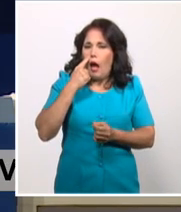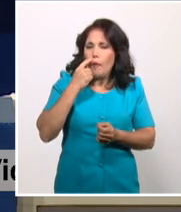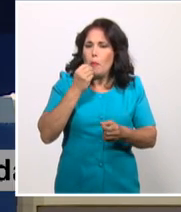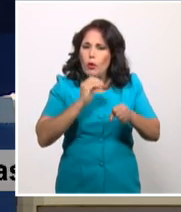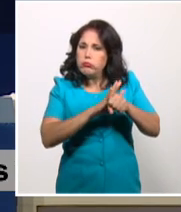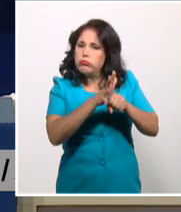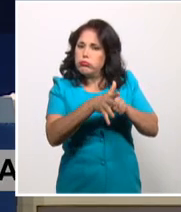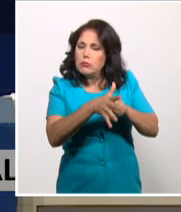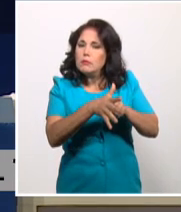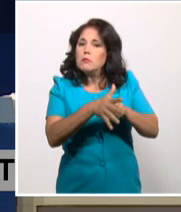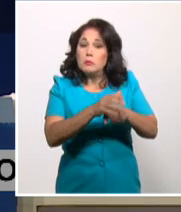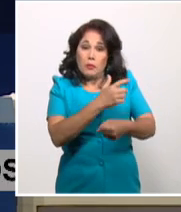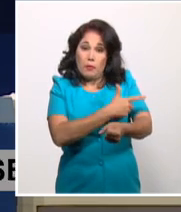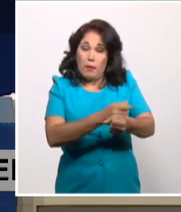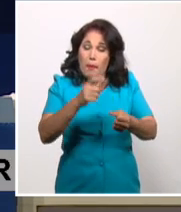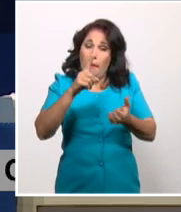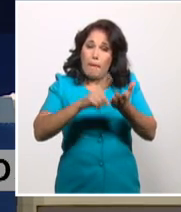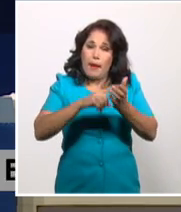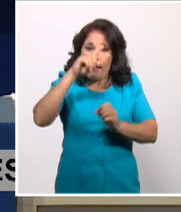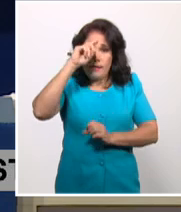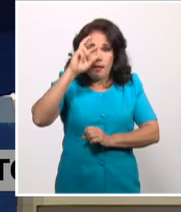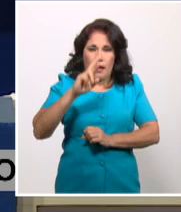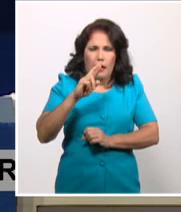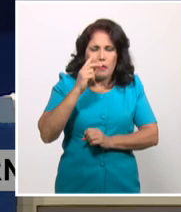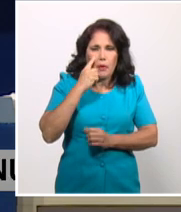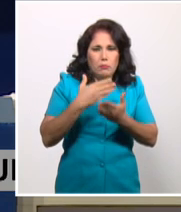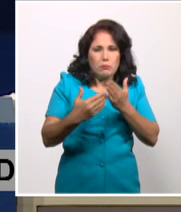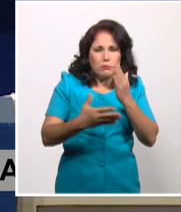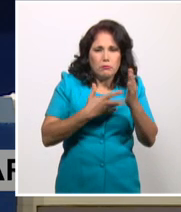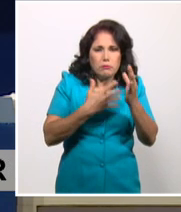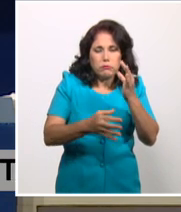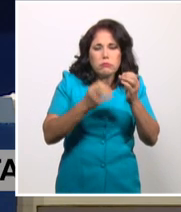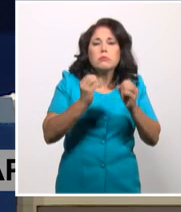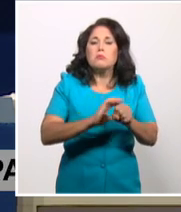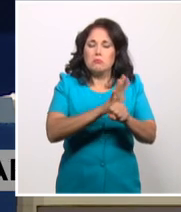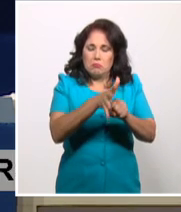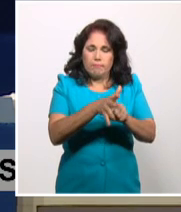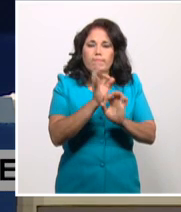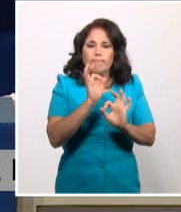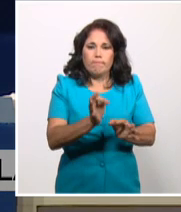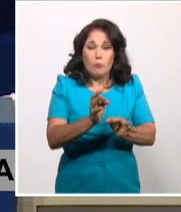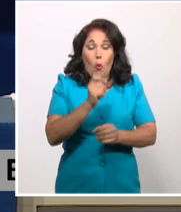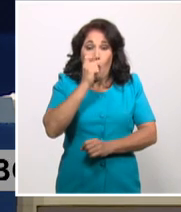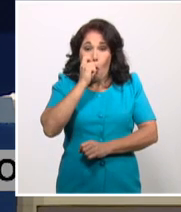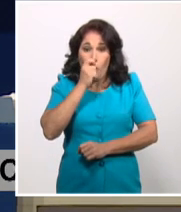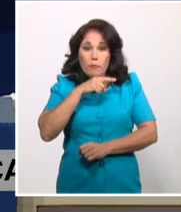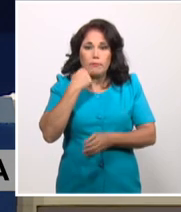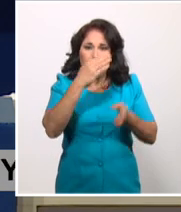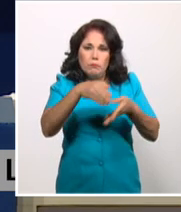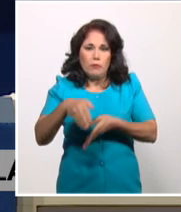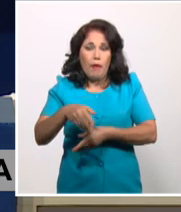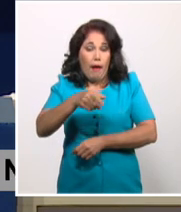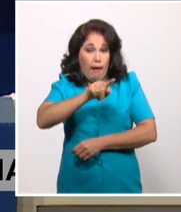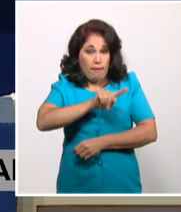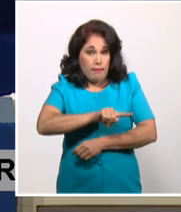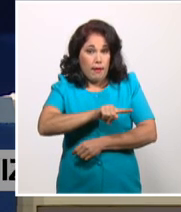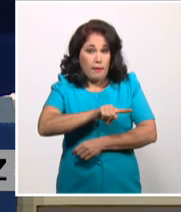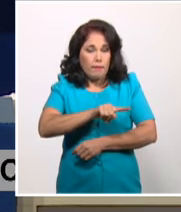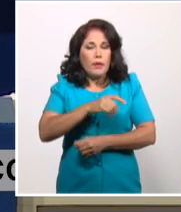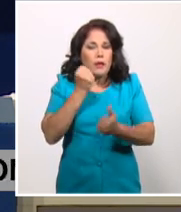la prueba, el PCR en tiempo real para el diagnóstico del COVID. Y este caso falleció y